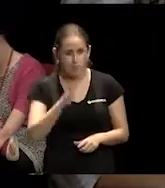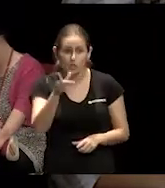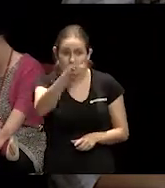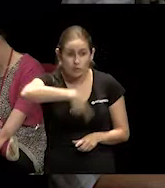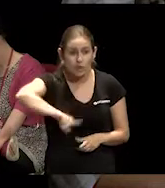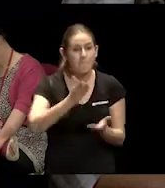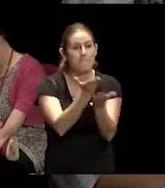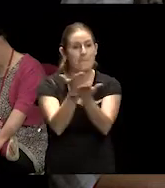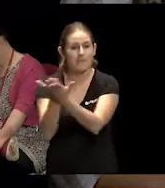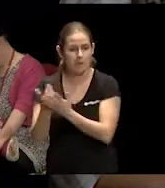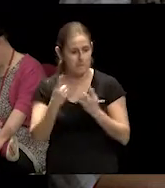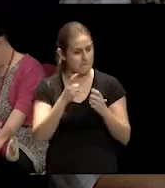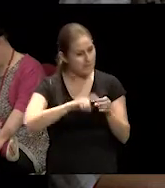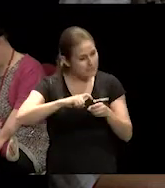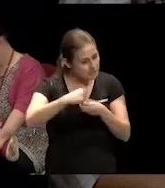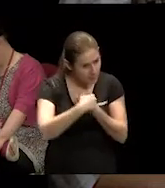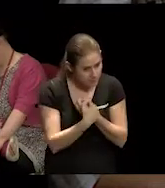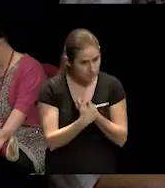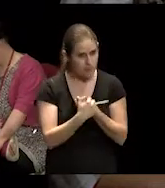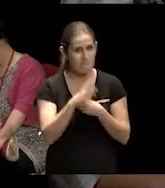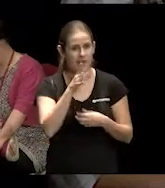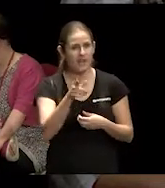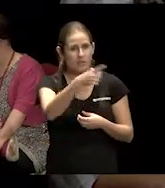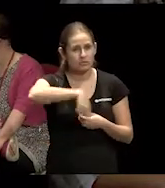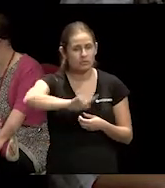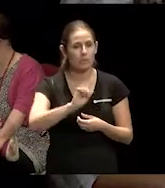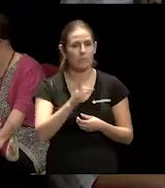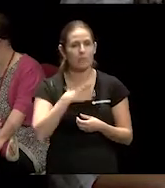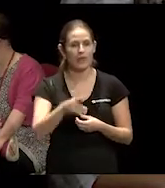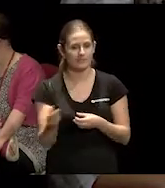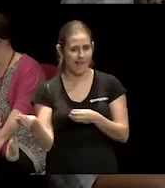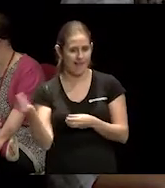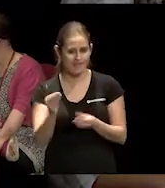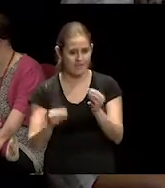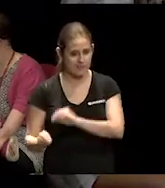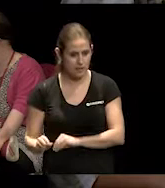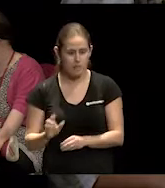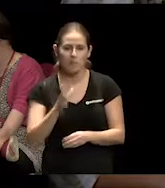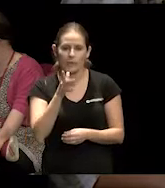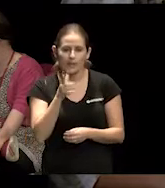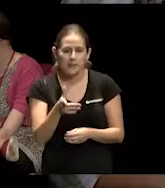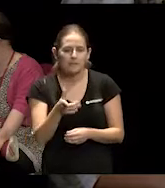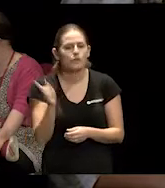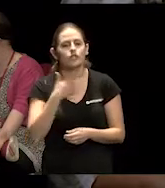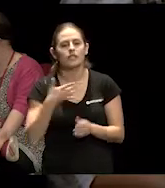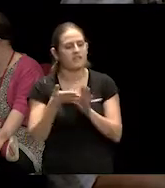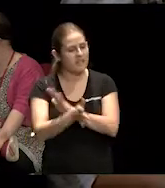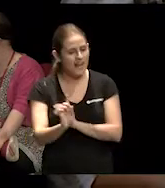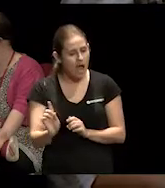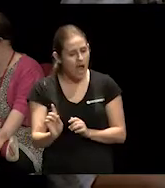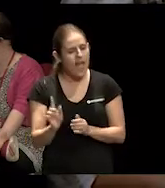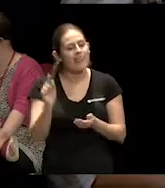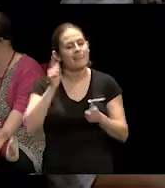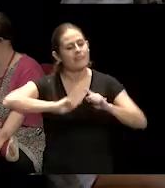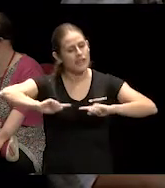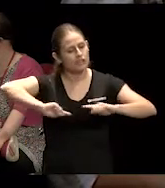que estén ausentes de la creación de la acción de escritora, no que esté ausente el director ni que esté